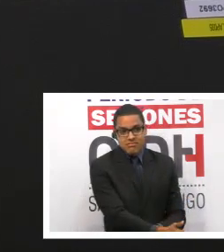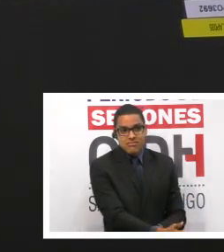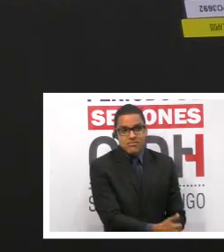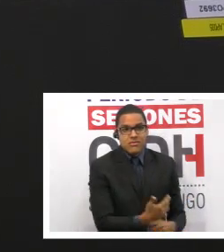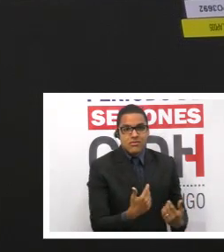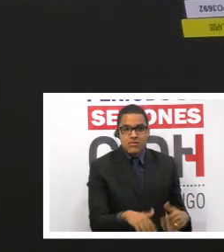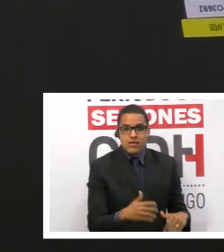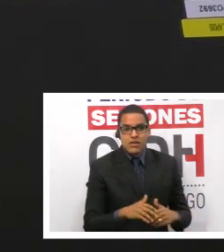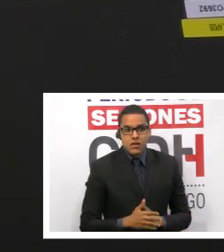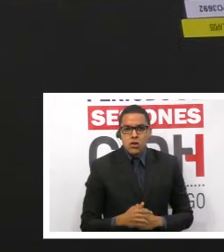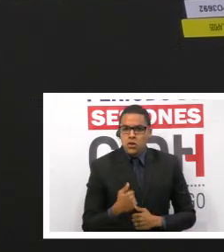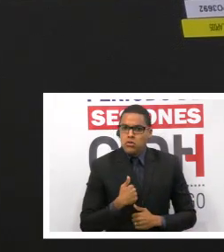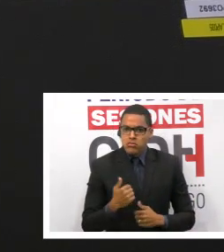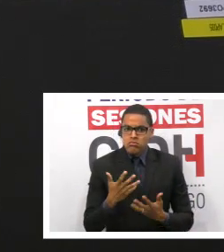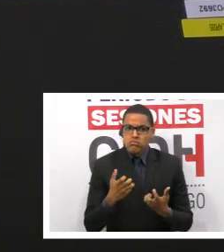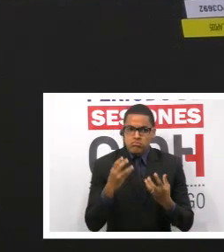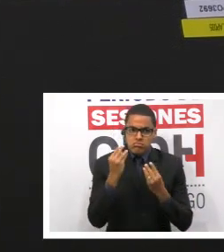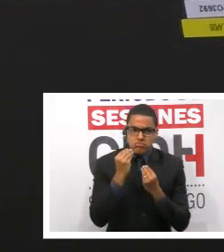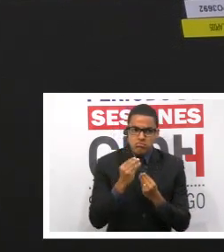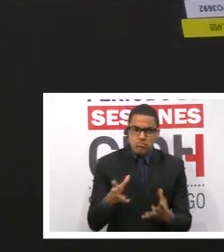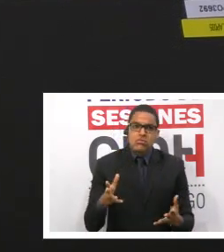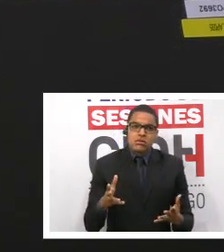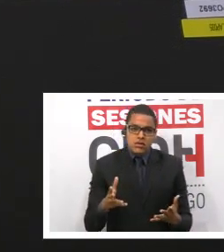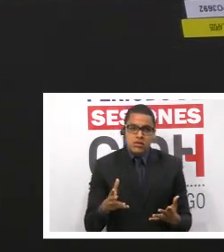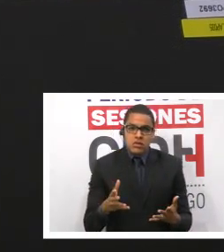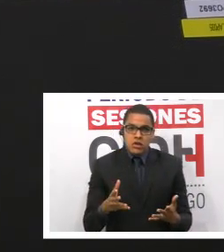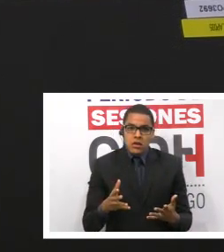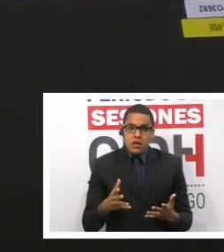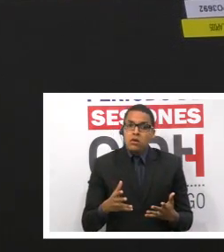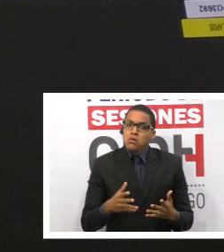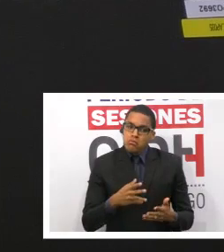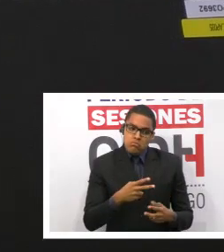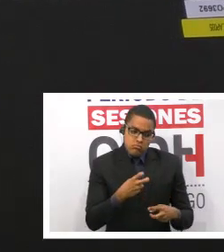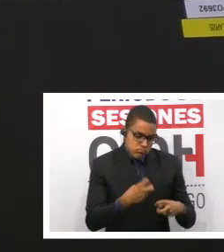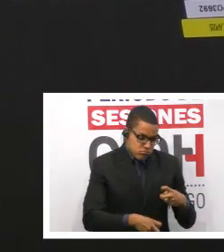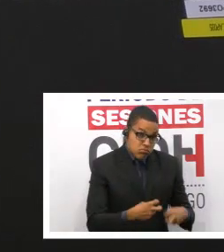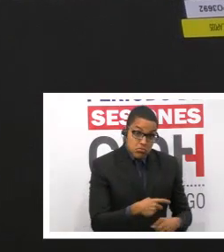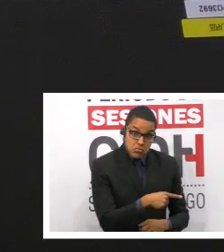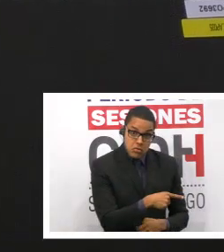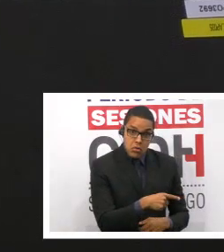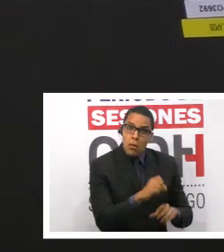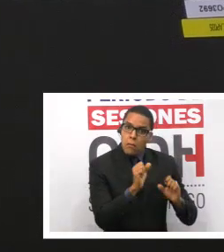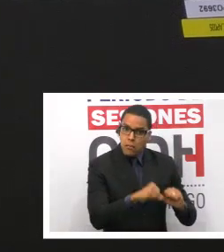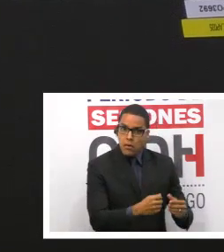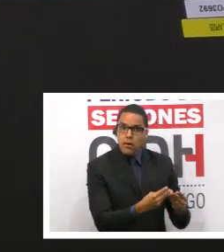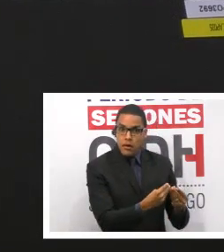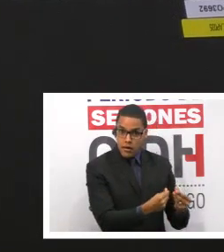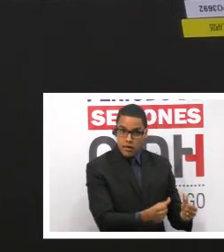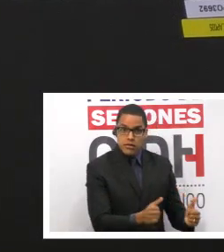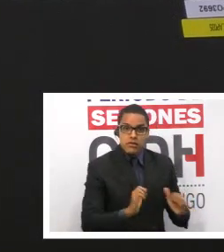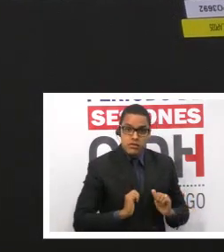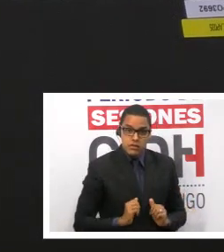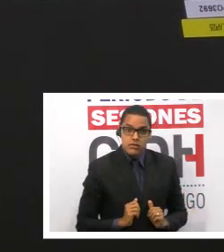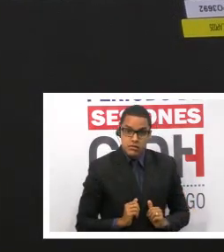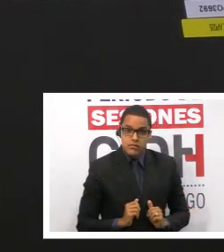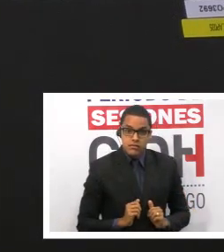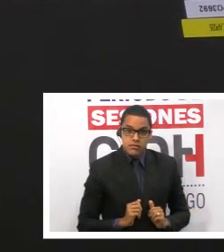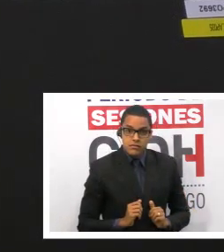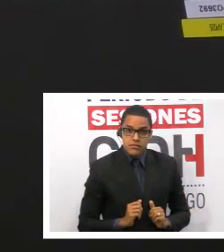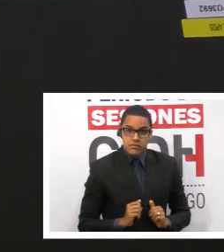mensajes clave de esta audiencia es que hay alternativas que los derechos económicos sociales y culturales